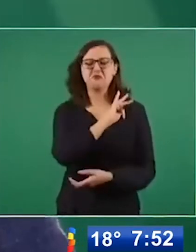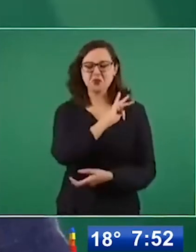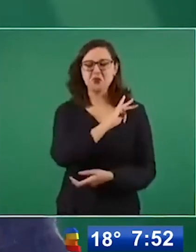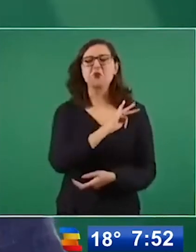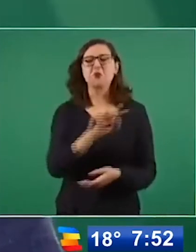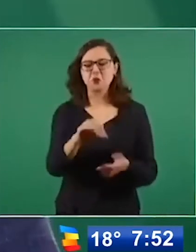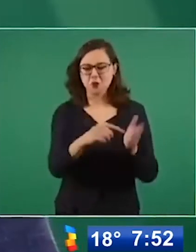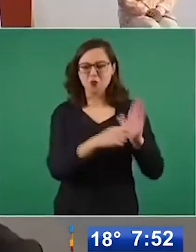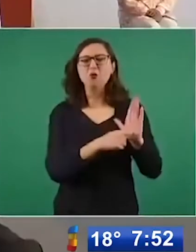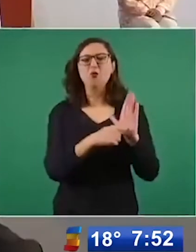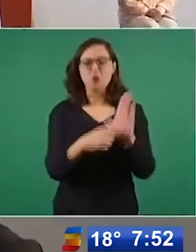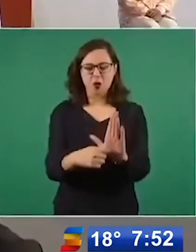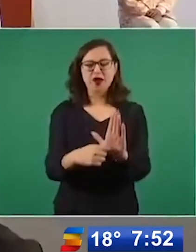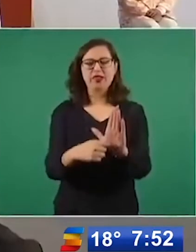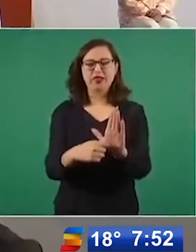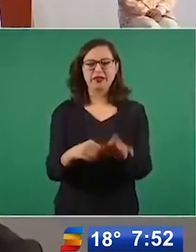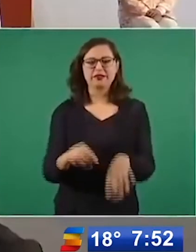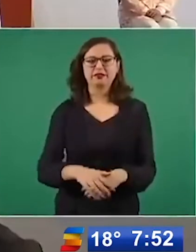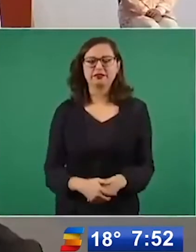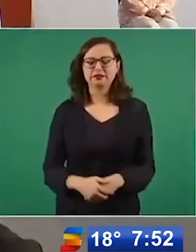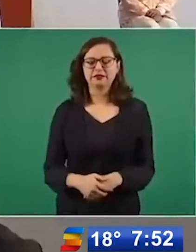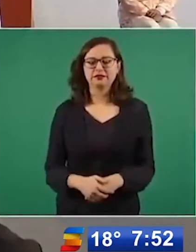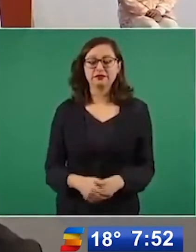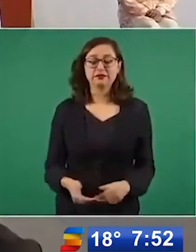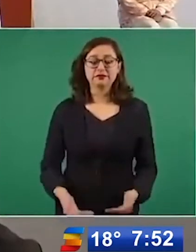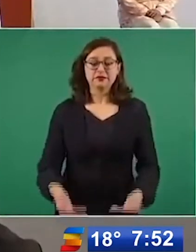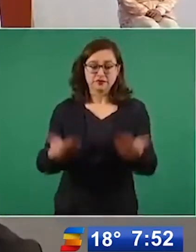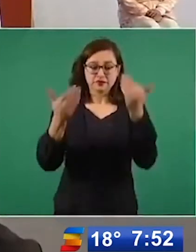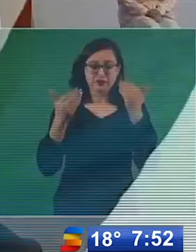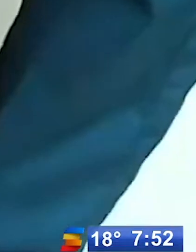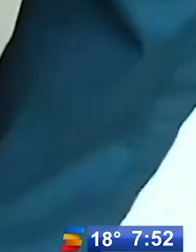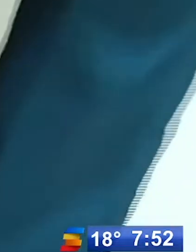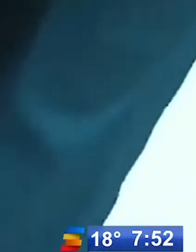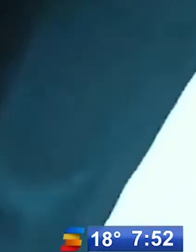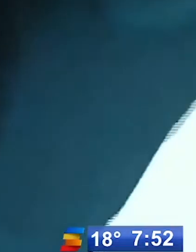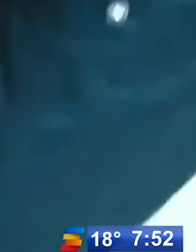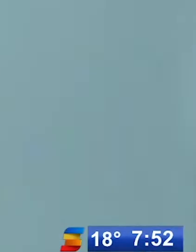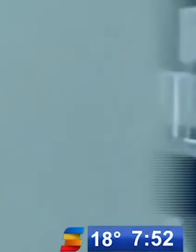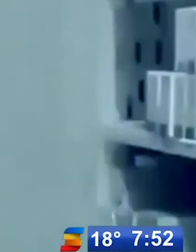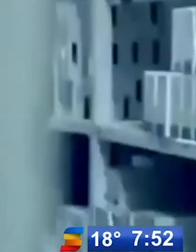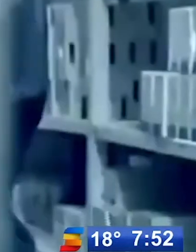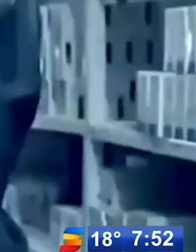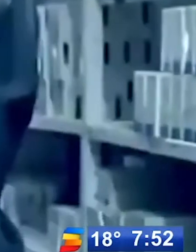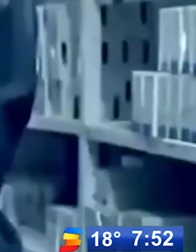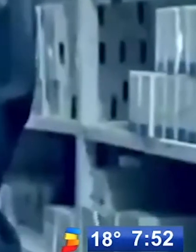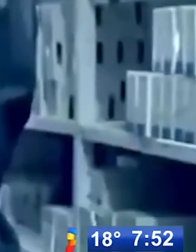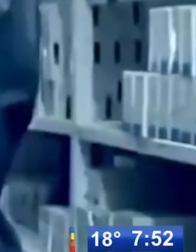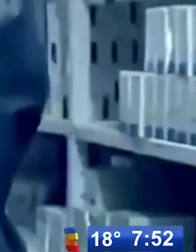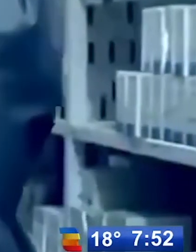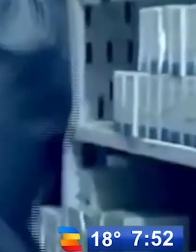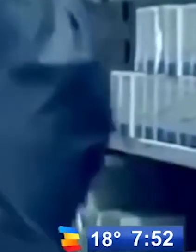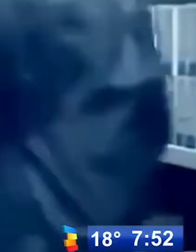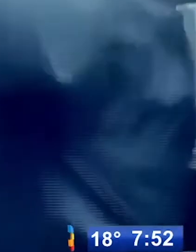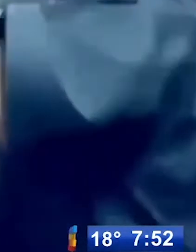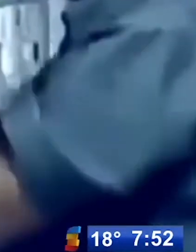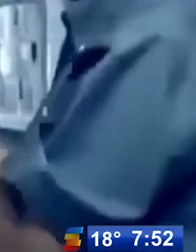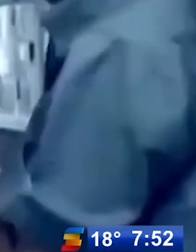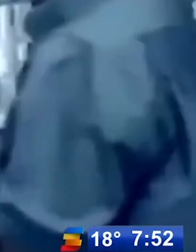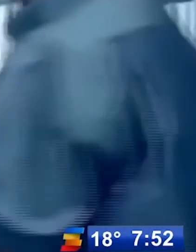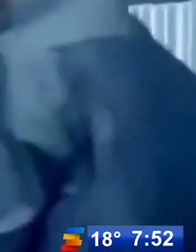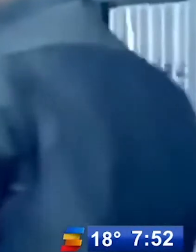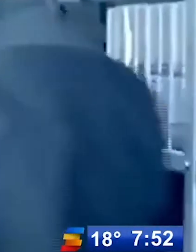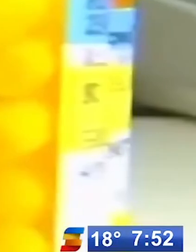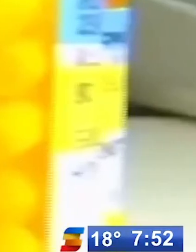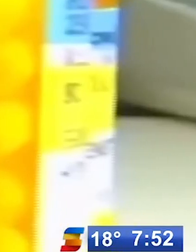dijo Alcocer, a través de la UNOPS, se adquirieron 132 claves con un costo de 11.765